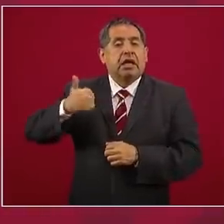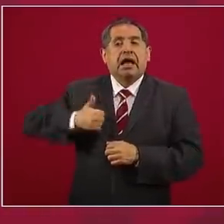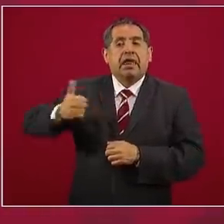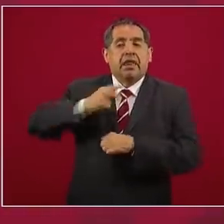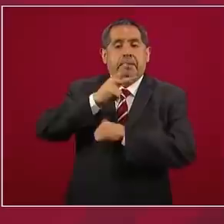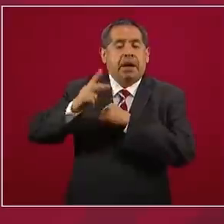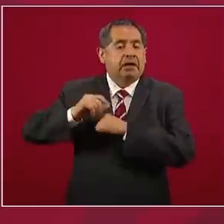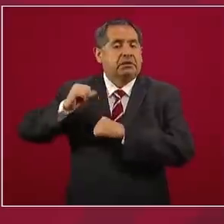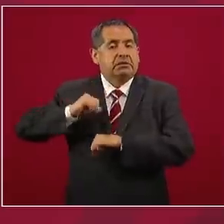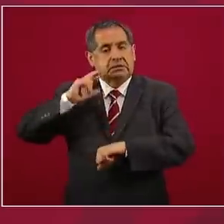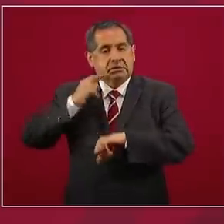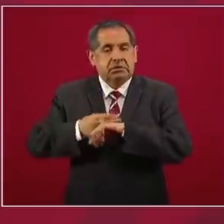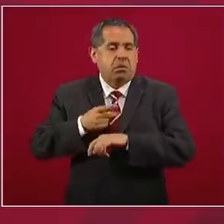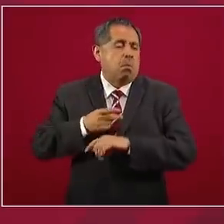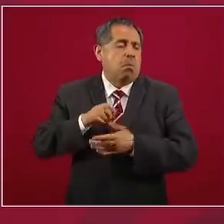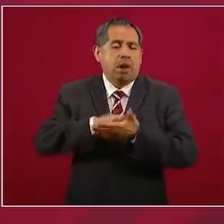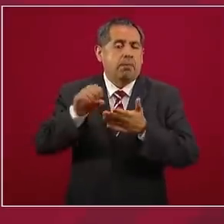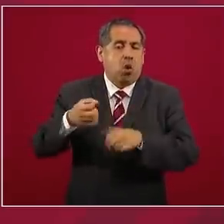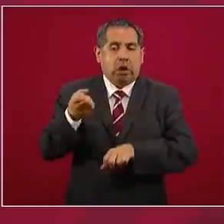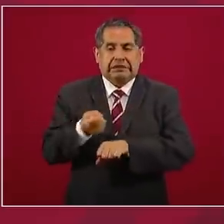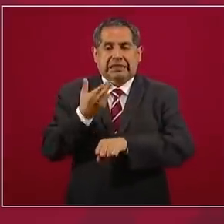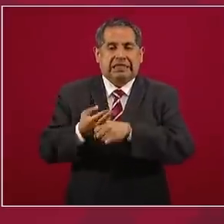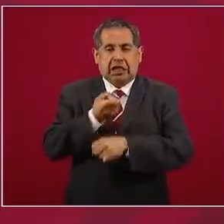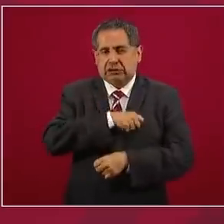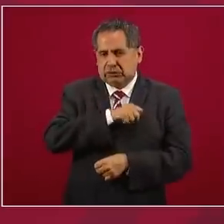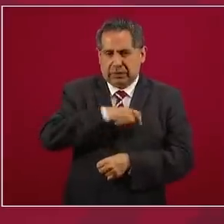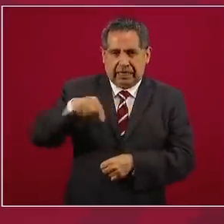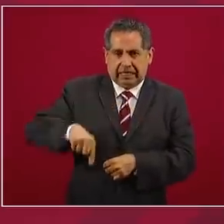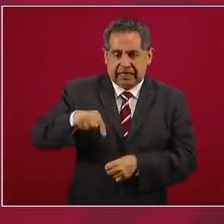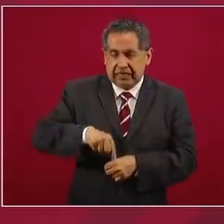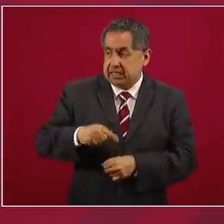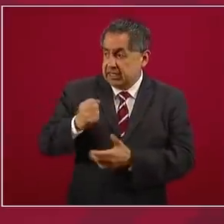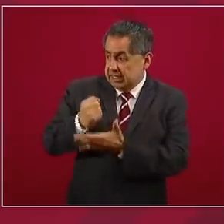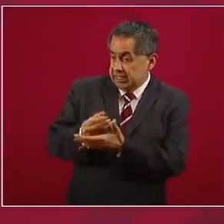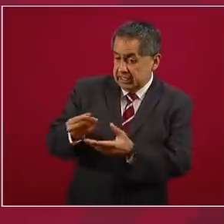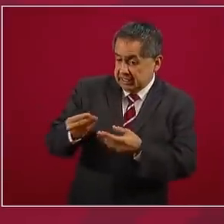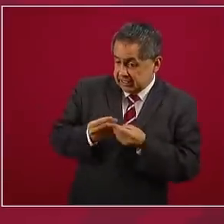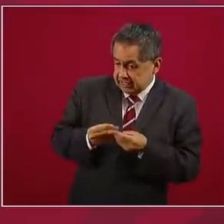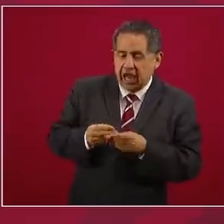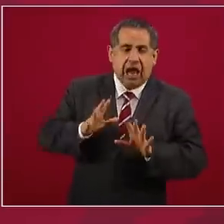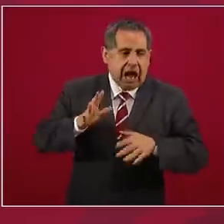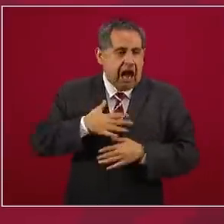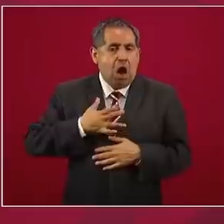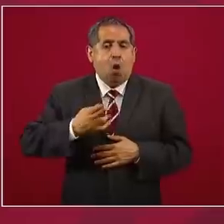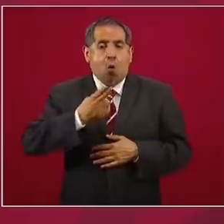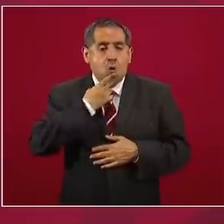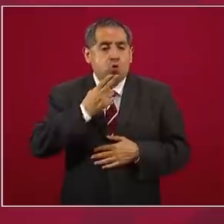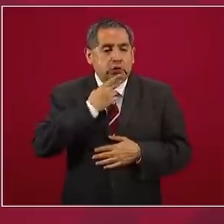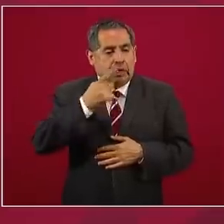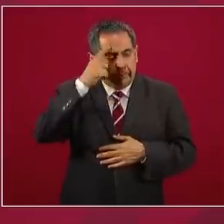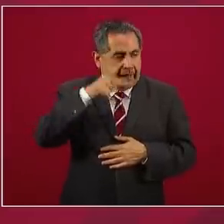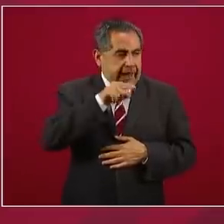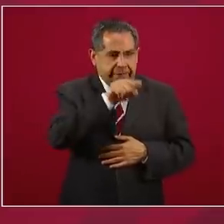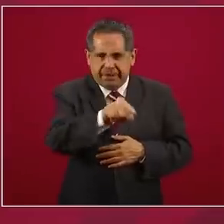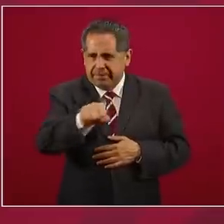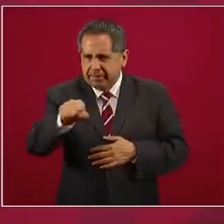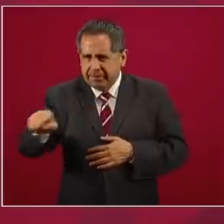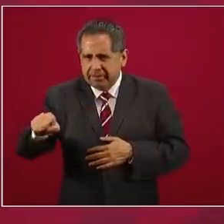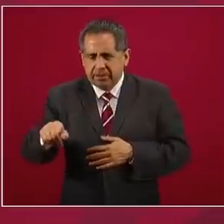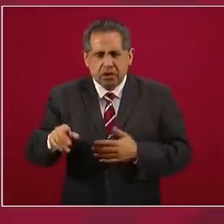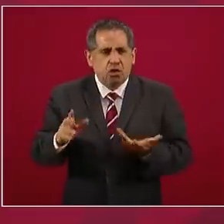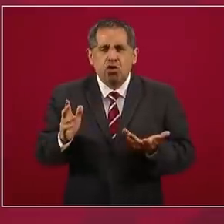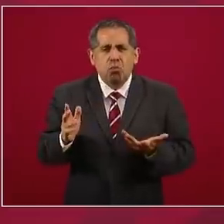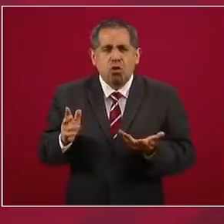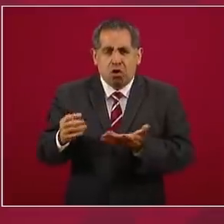en este caso la Secretaría de Salud, es competente para determinar el uso específico. Cuando digo una